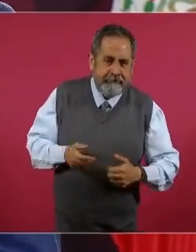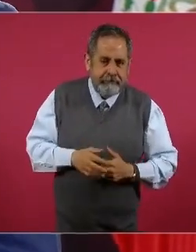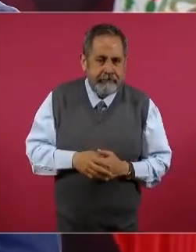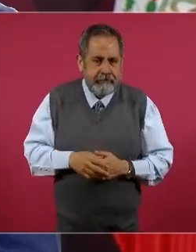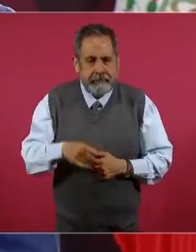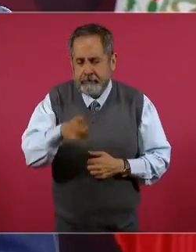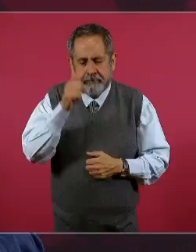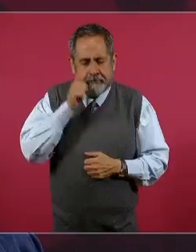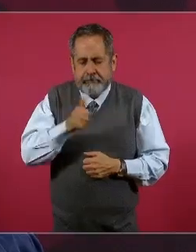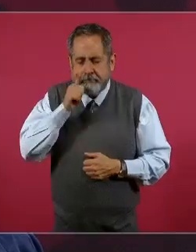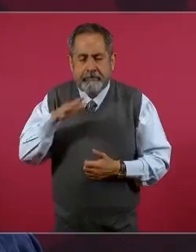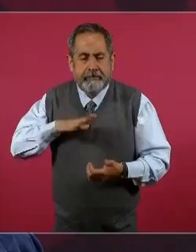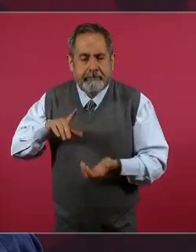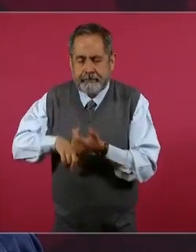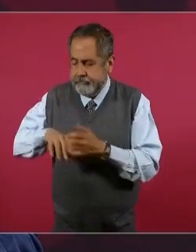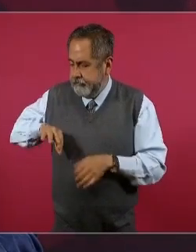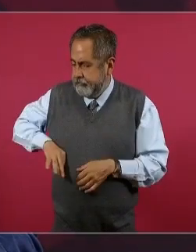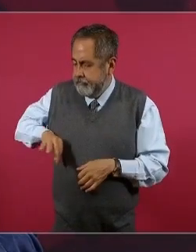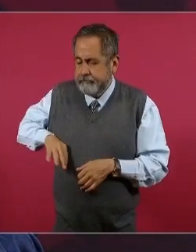Siempre hay.